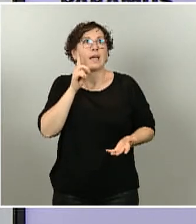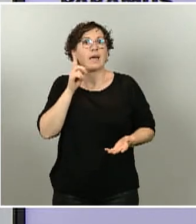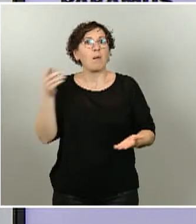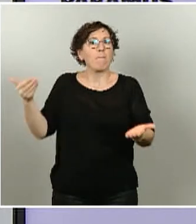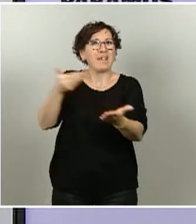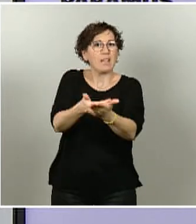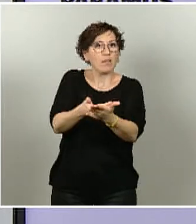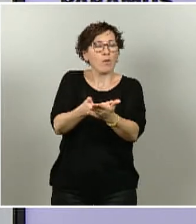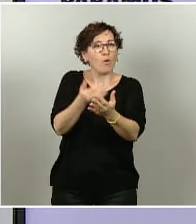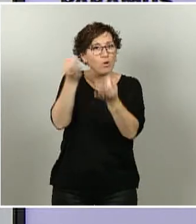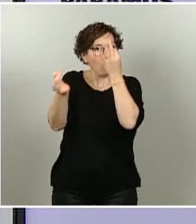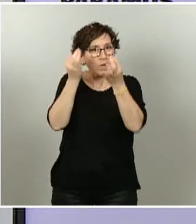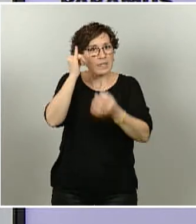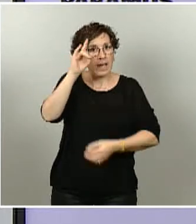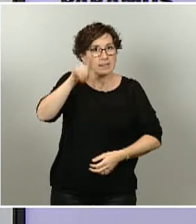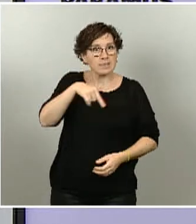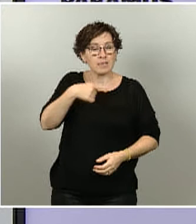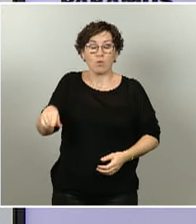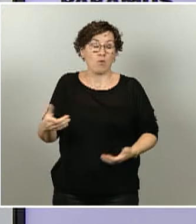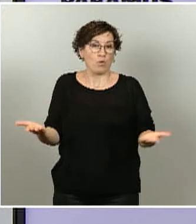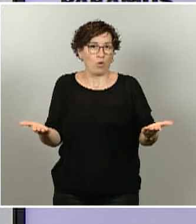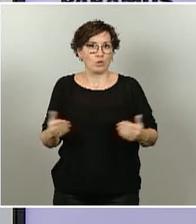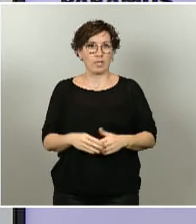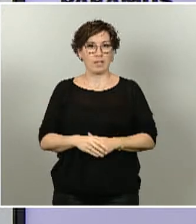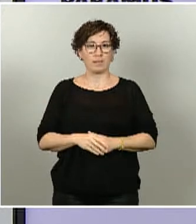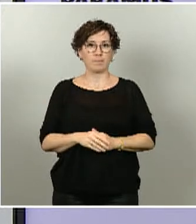cualquier caso, la cogobernanza va a funcionar